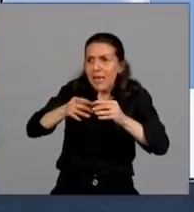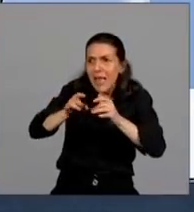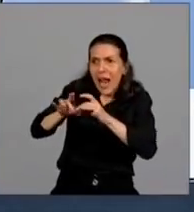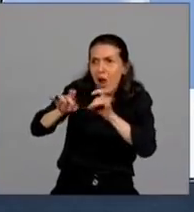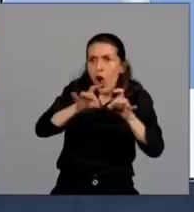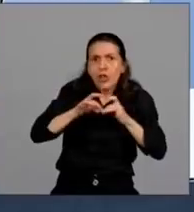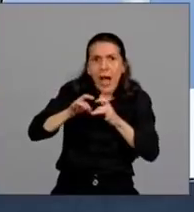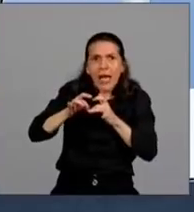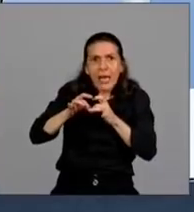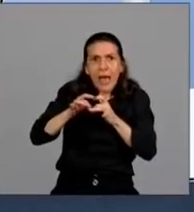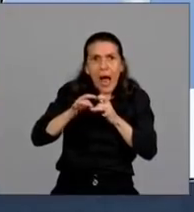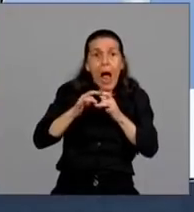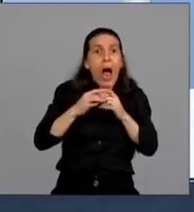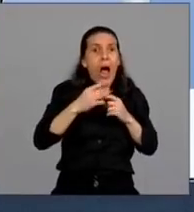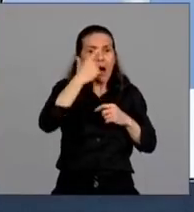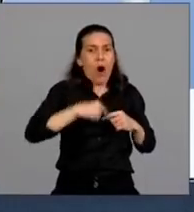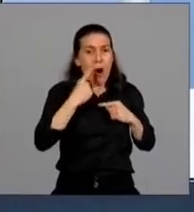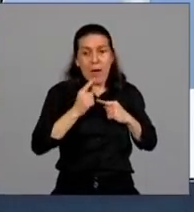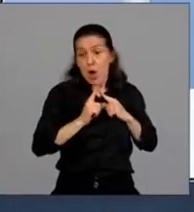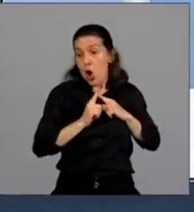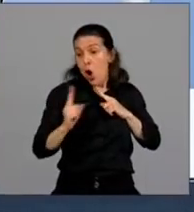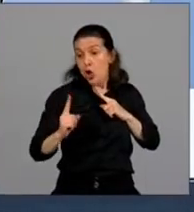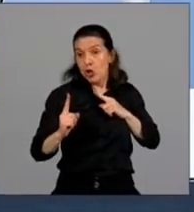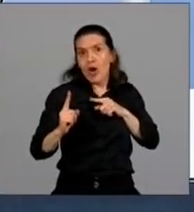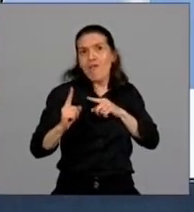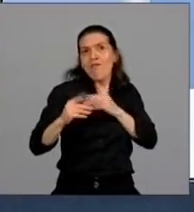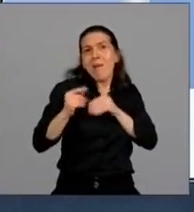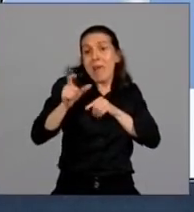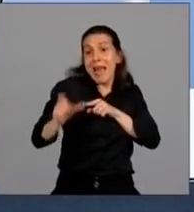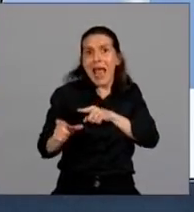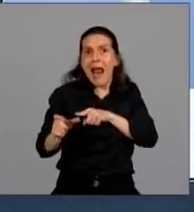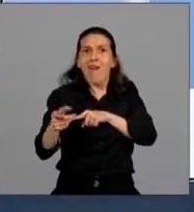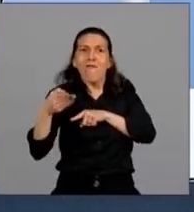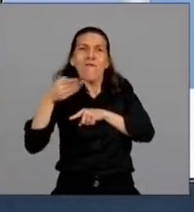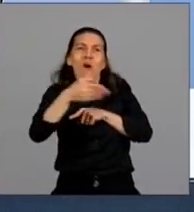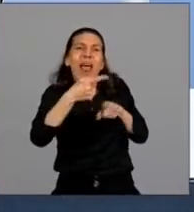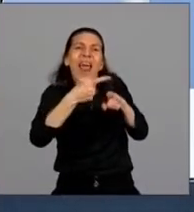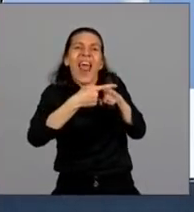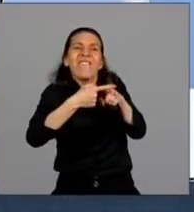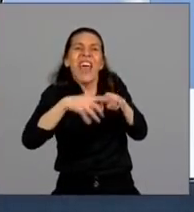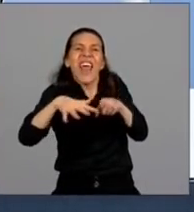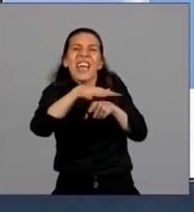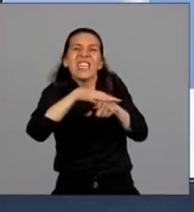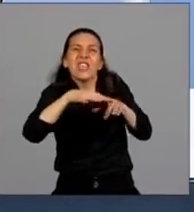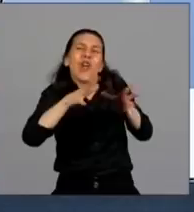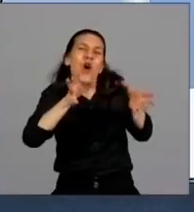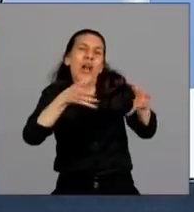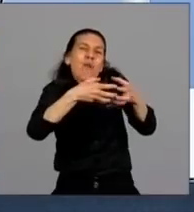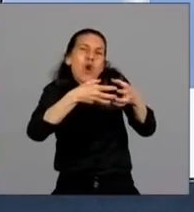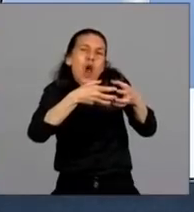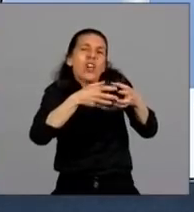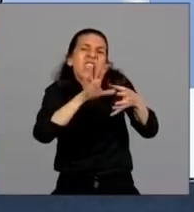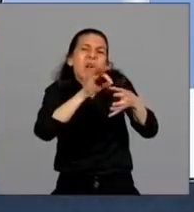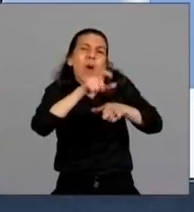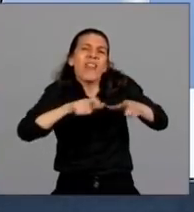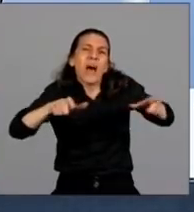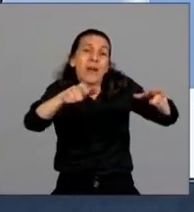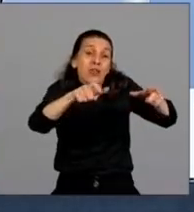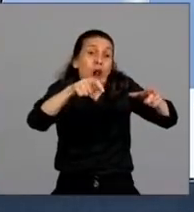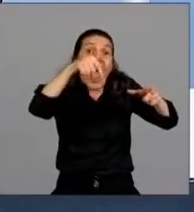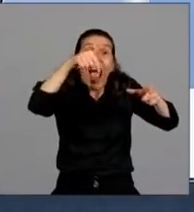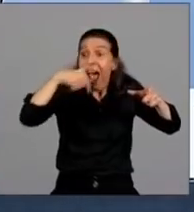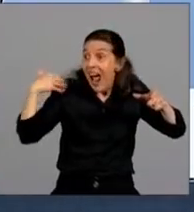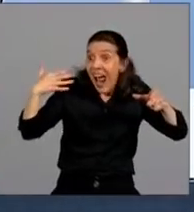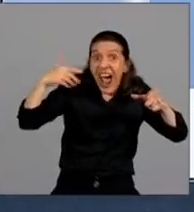él, concurrió a un evento social donde había 50 personas. 22 están